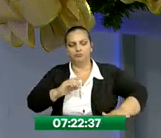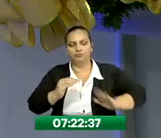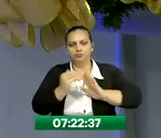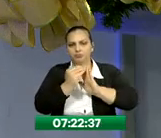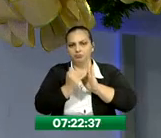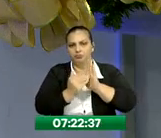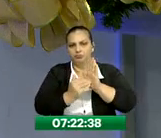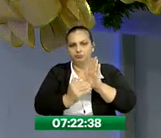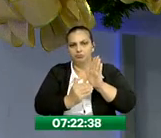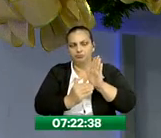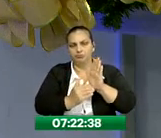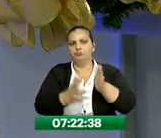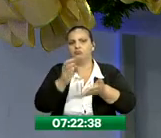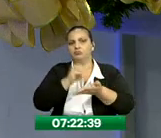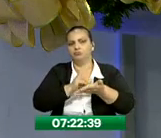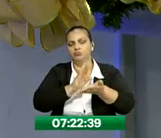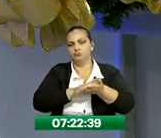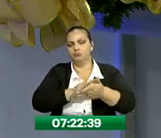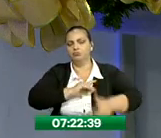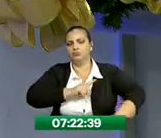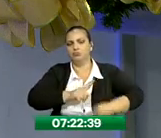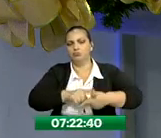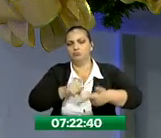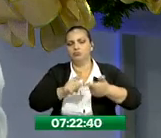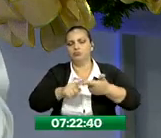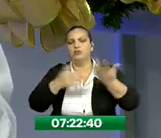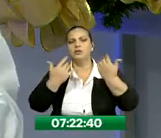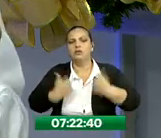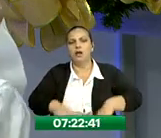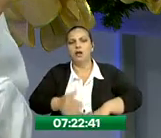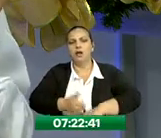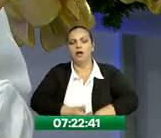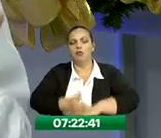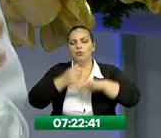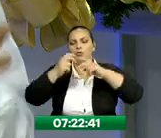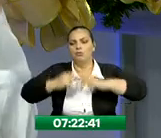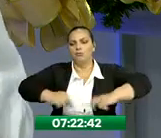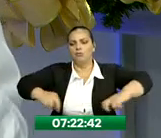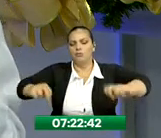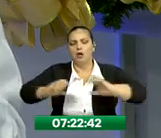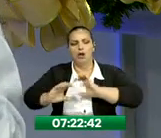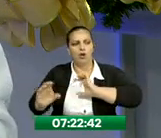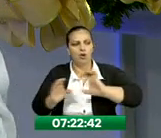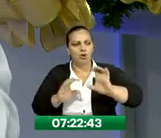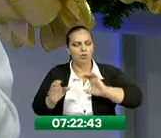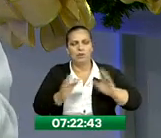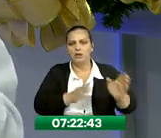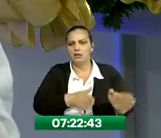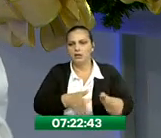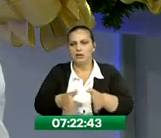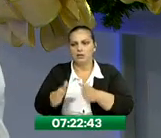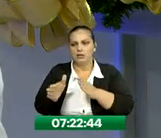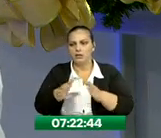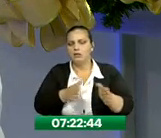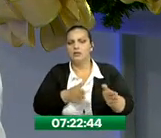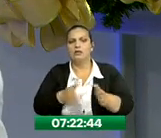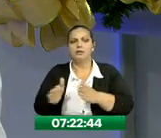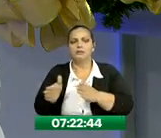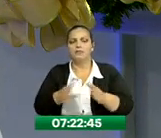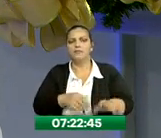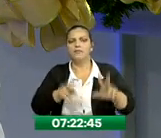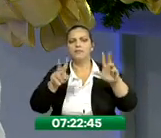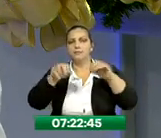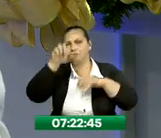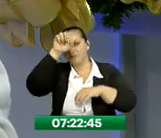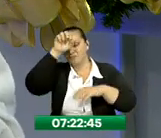hemos establecido el mecanismo de mesas de trabajo para que tampoco se partidice y se politice este tema tan vital. Y aprovecho